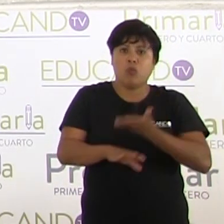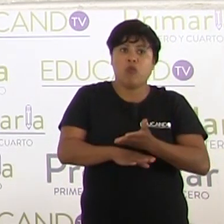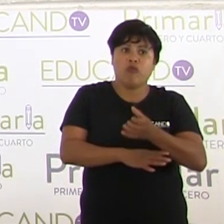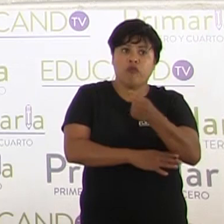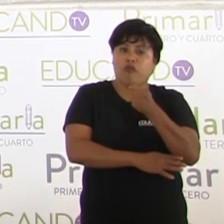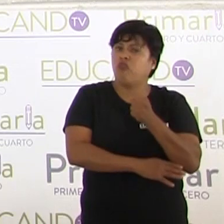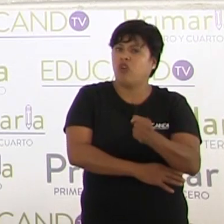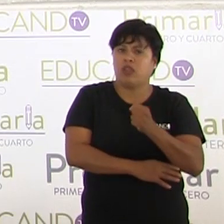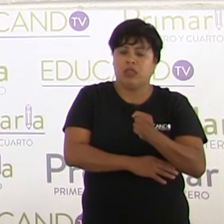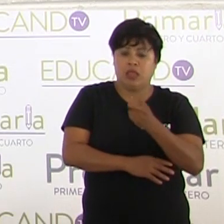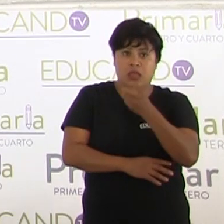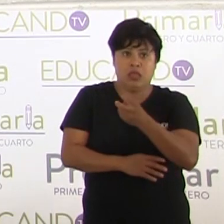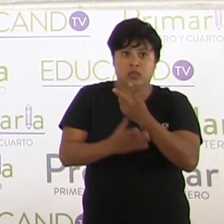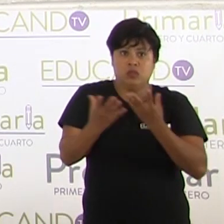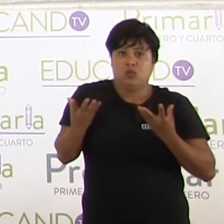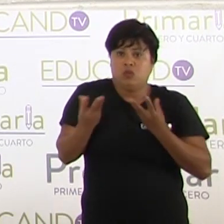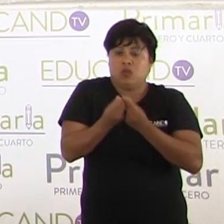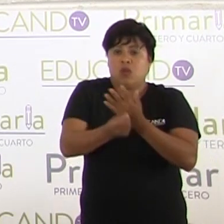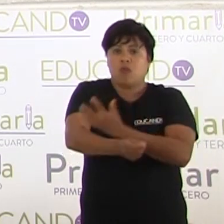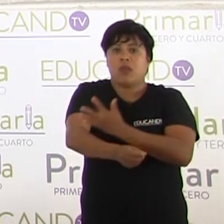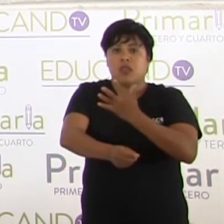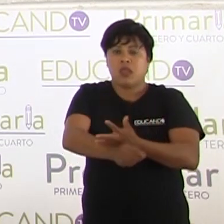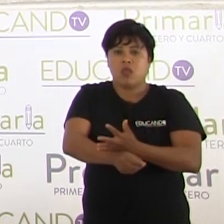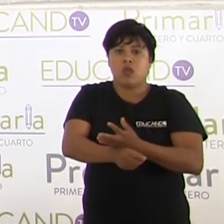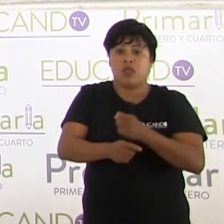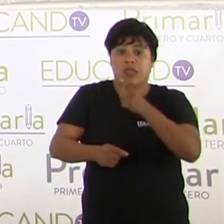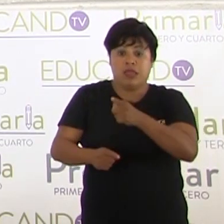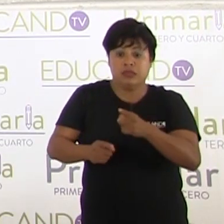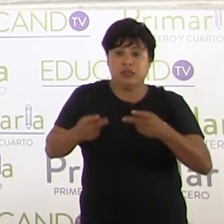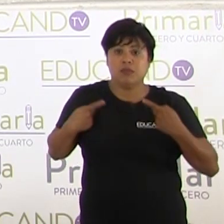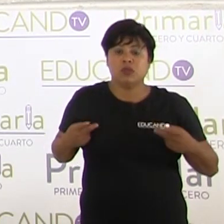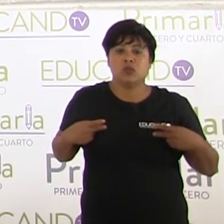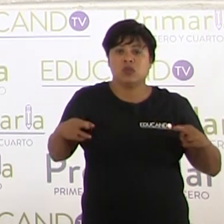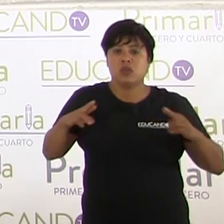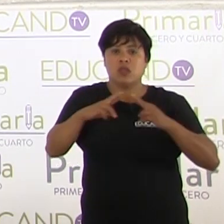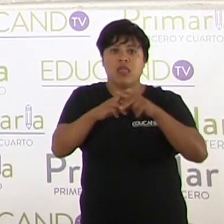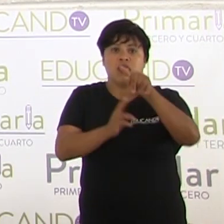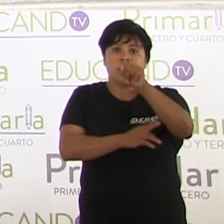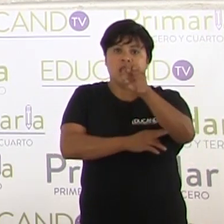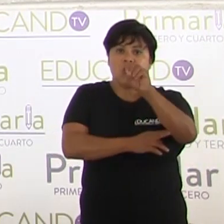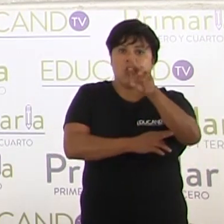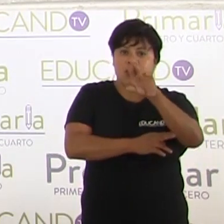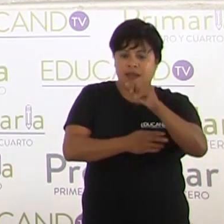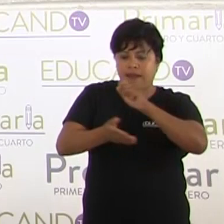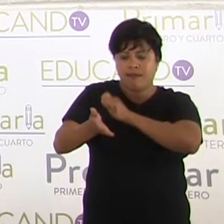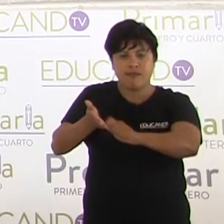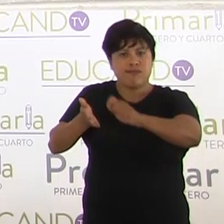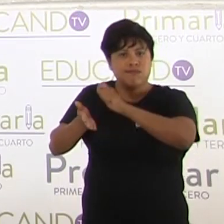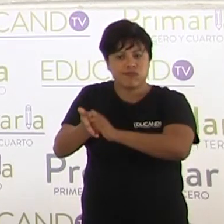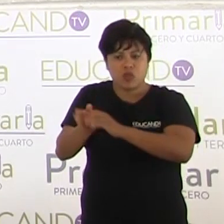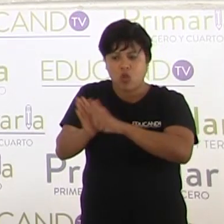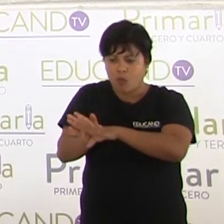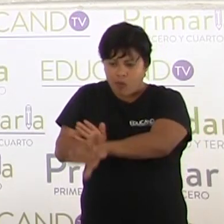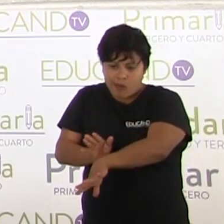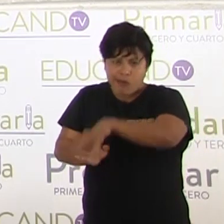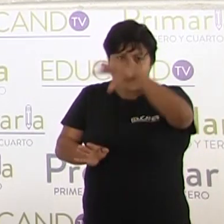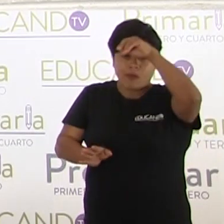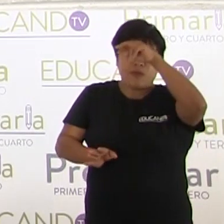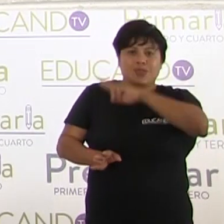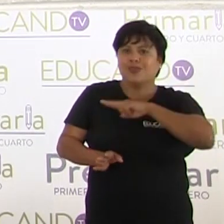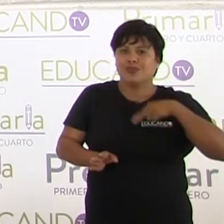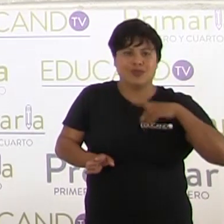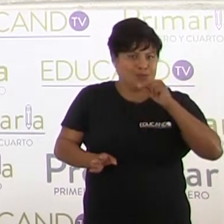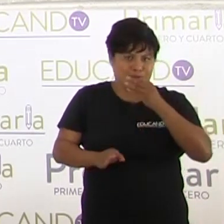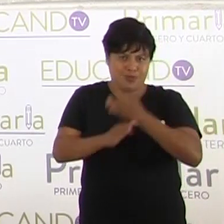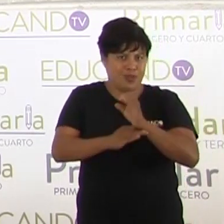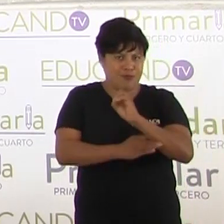venía acompañado de una corriente teórica también, que aunque no lo establecemos en nuestra